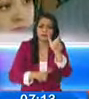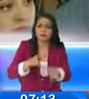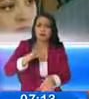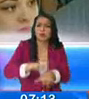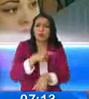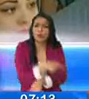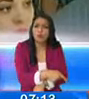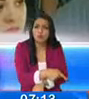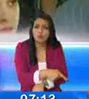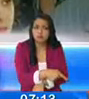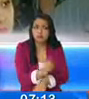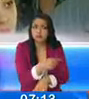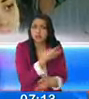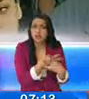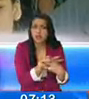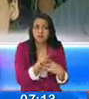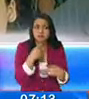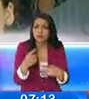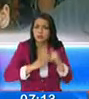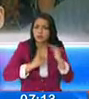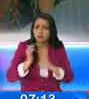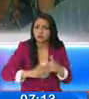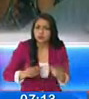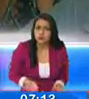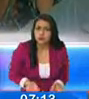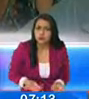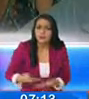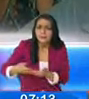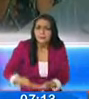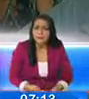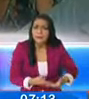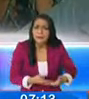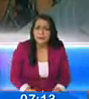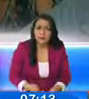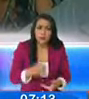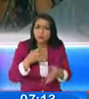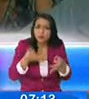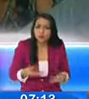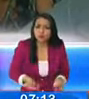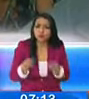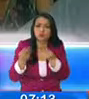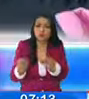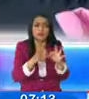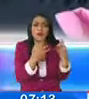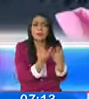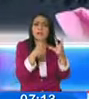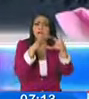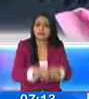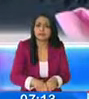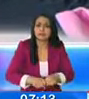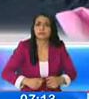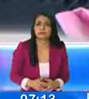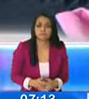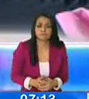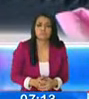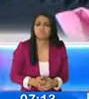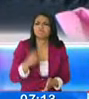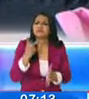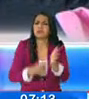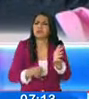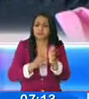que este hecho se haya realizado y se haya hecho realidad esto, de que una niña esté injustamente separada de su familia. Este caso se remonta al